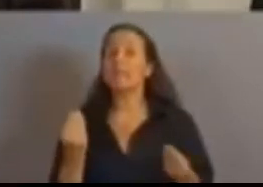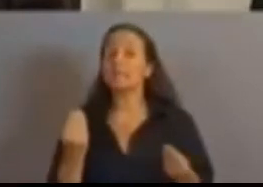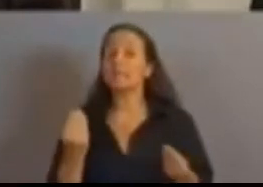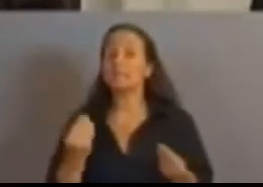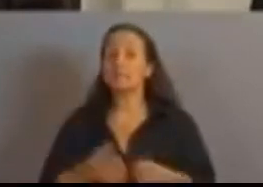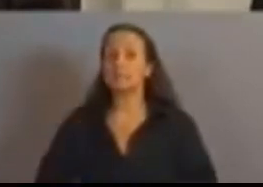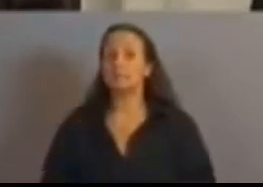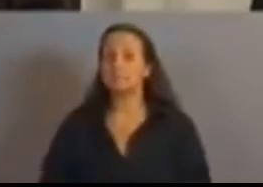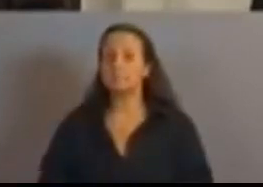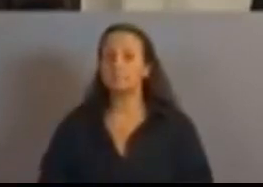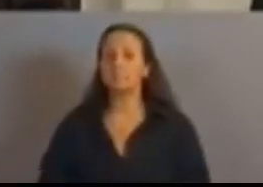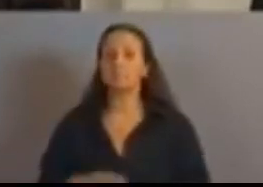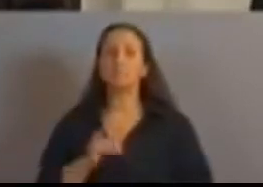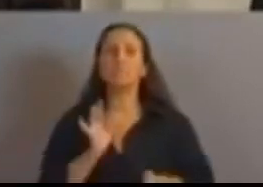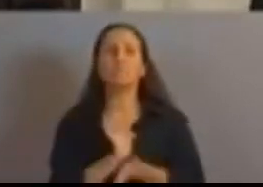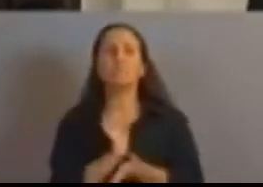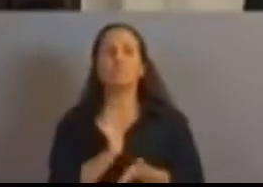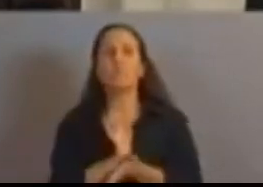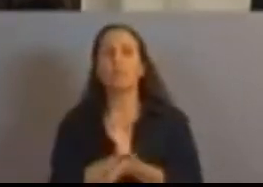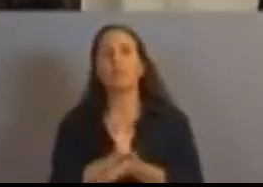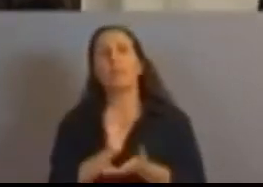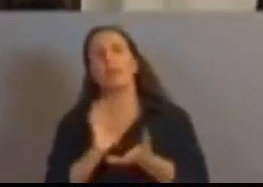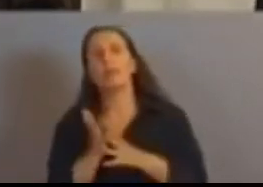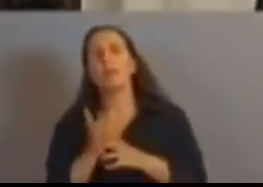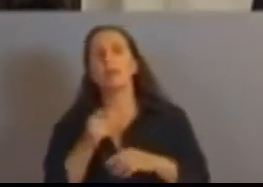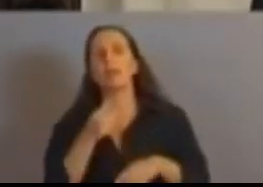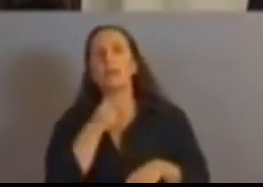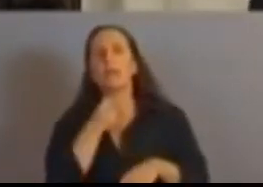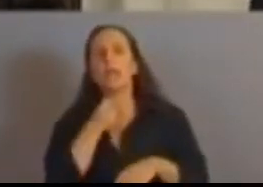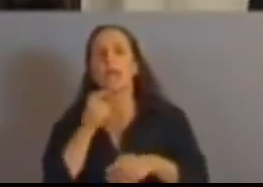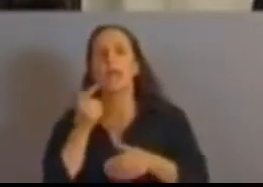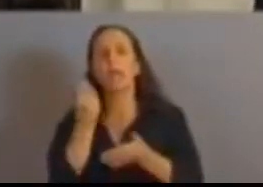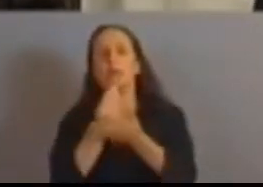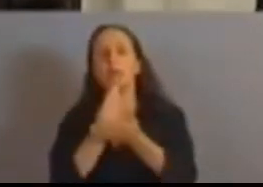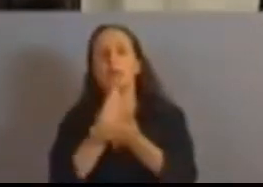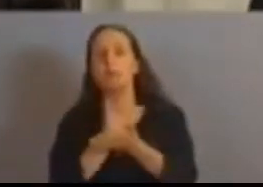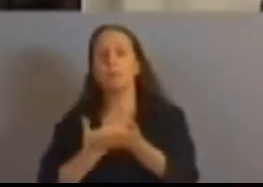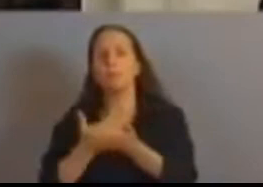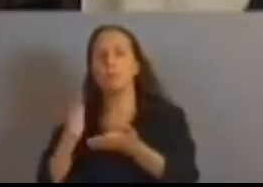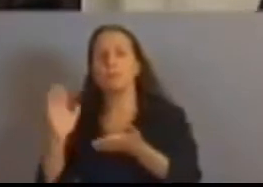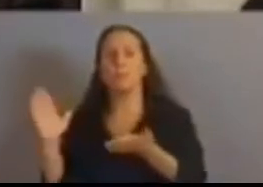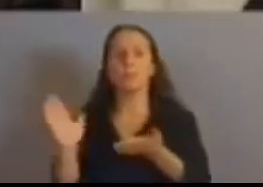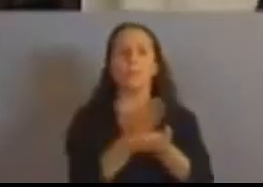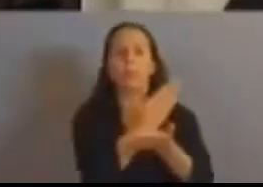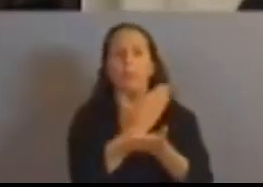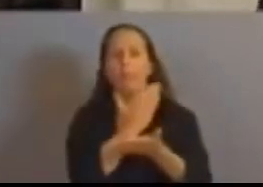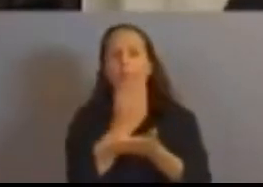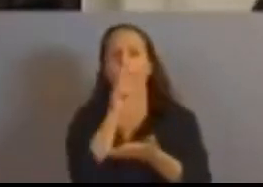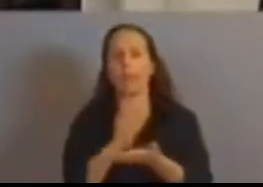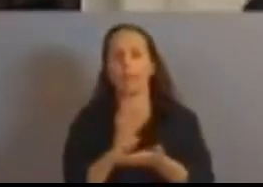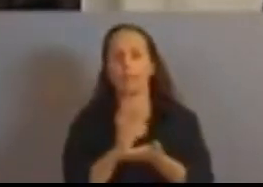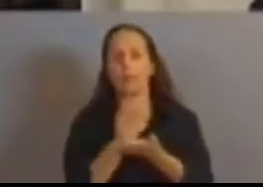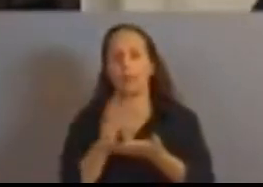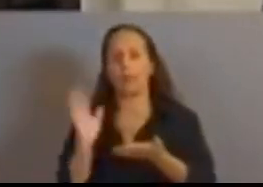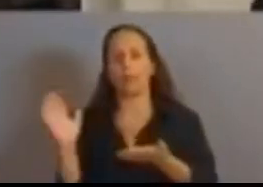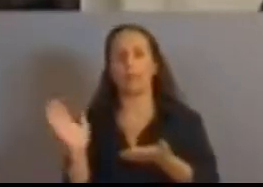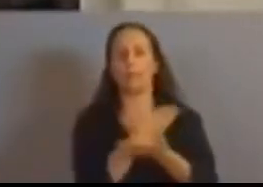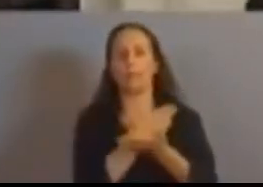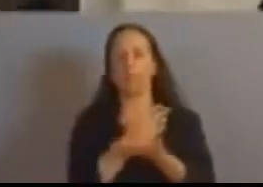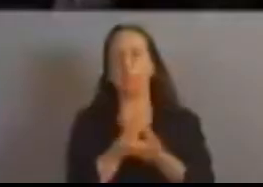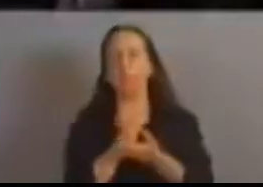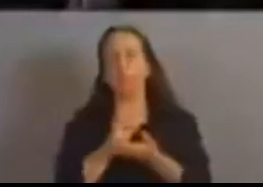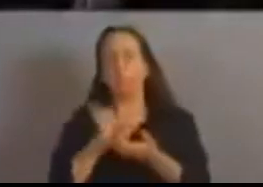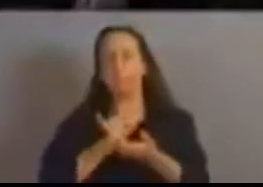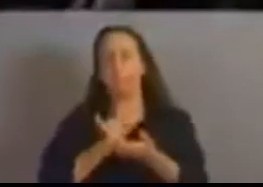el intento de golpe suave que se quiere dar contra la República Bolivariana de Venezuela.